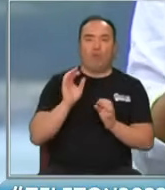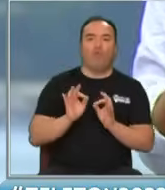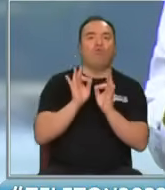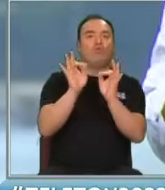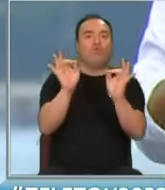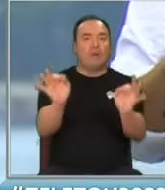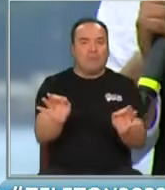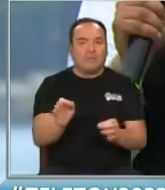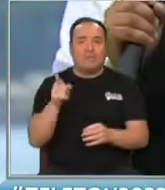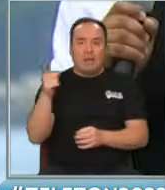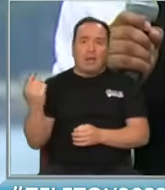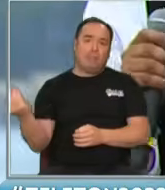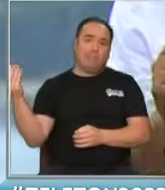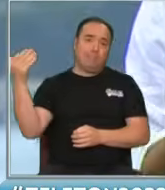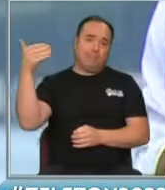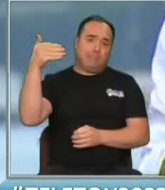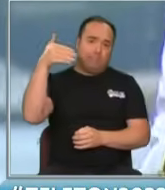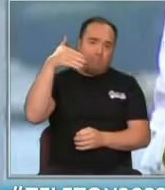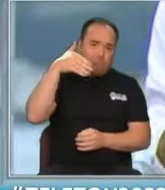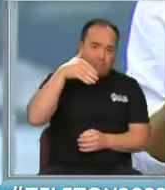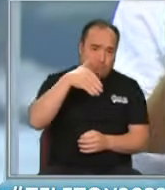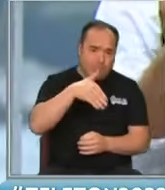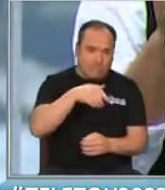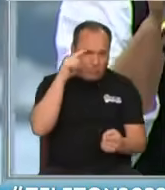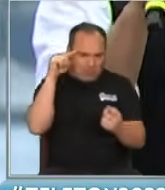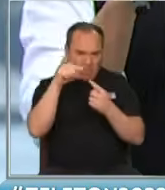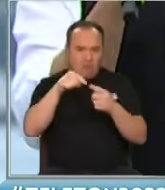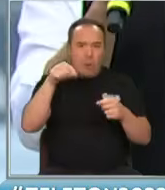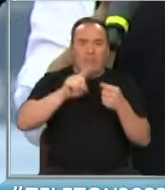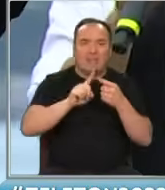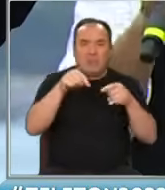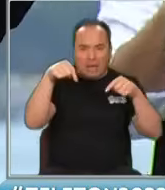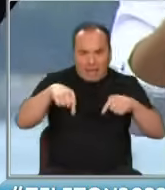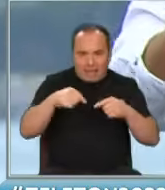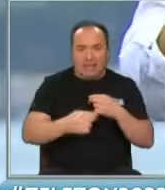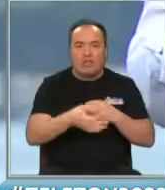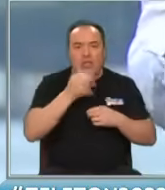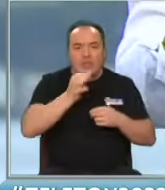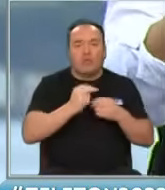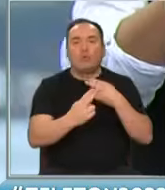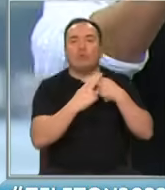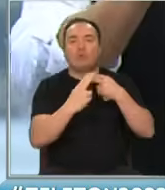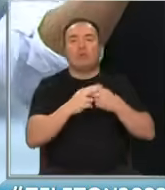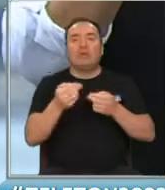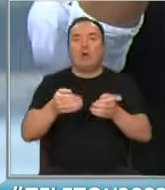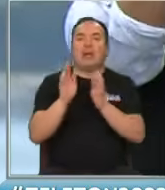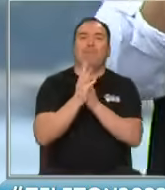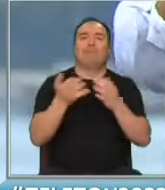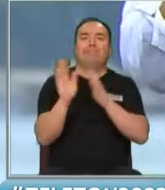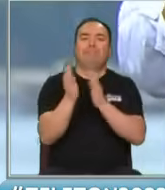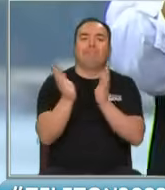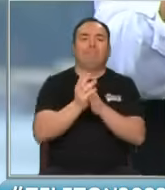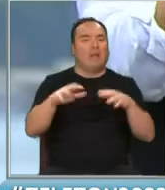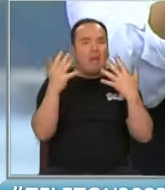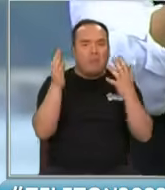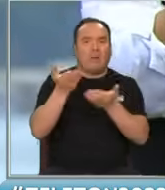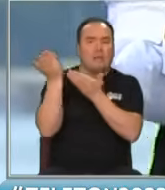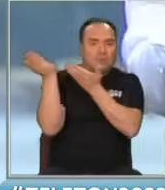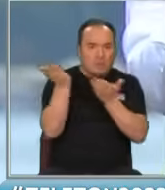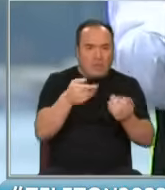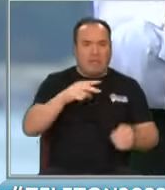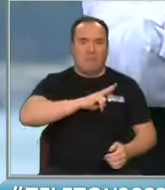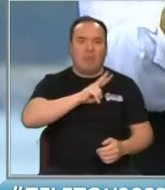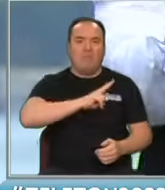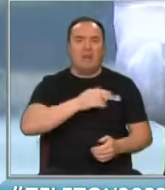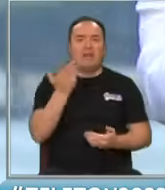especial. Viajó especialmente para esta desayunatón. Recibimos con un fuerte aplauso en este escenario de la Caleta Portales en